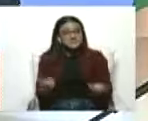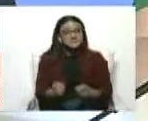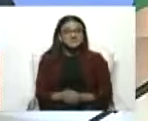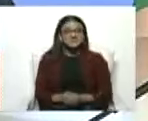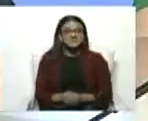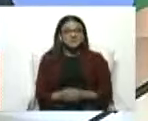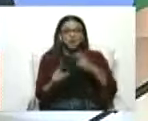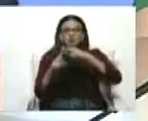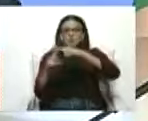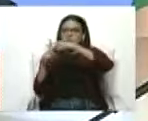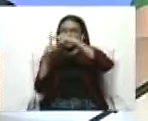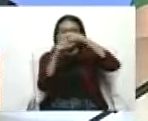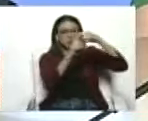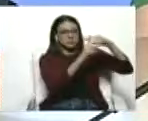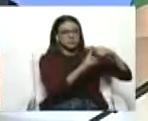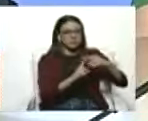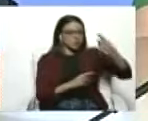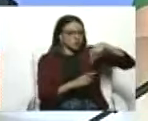Suma, suma, suma.